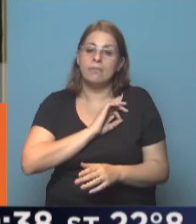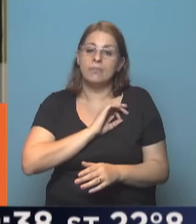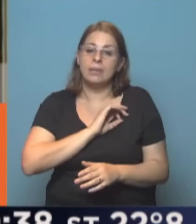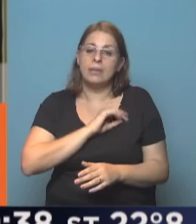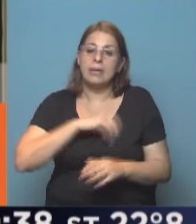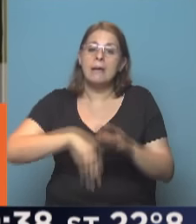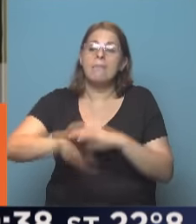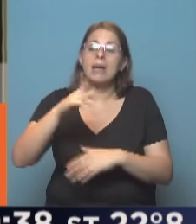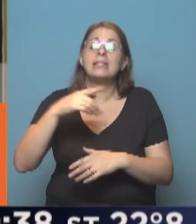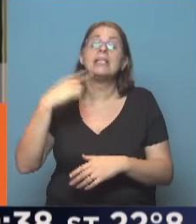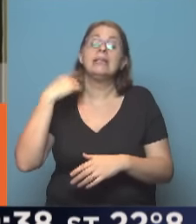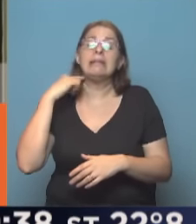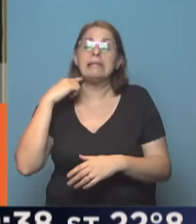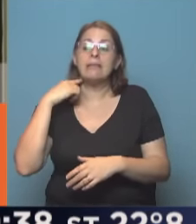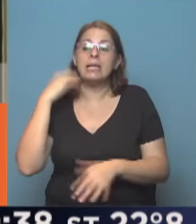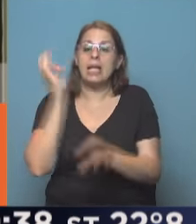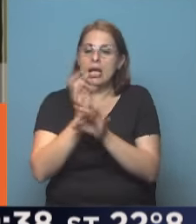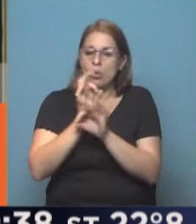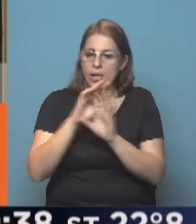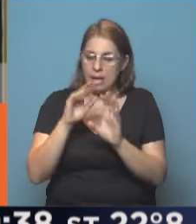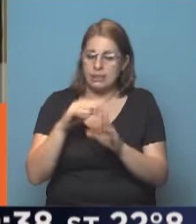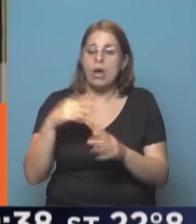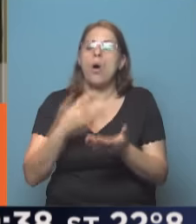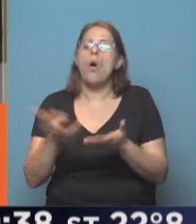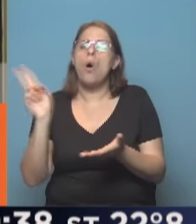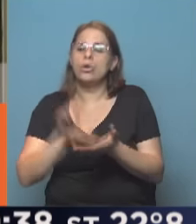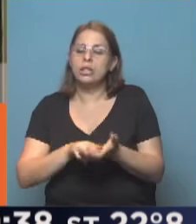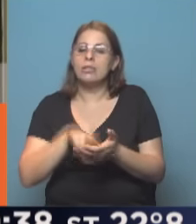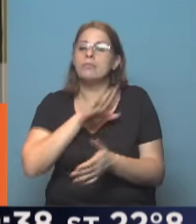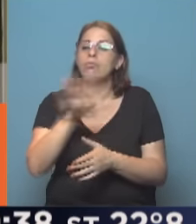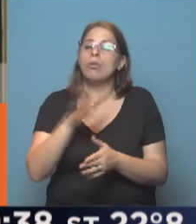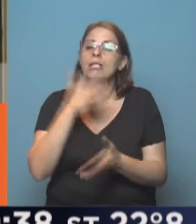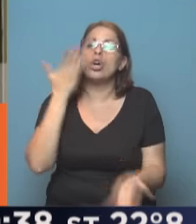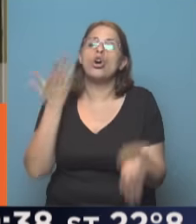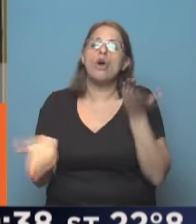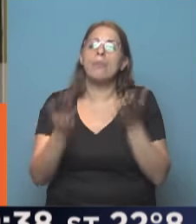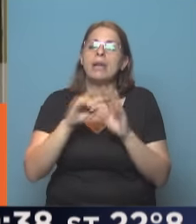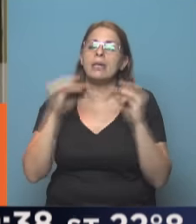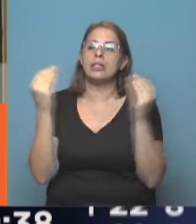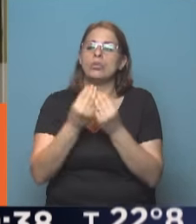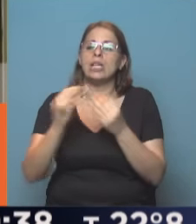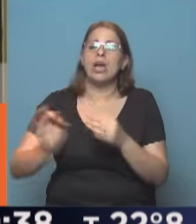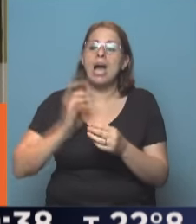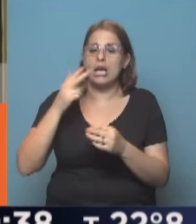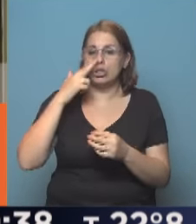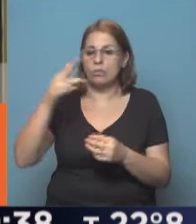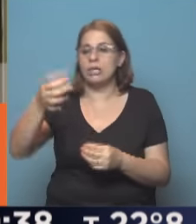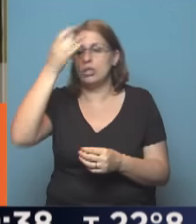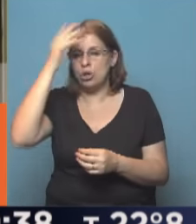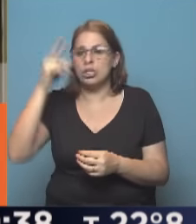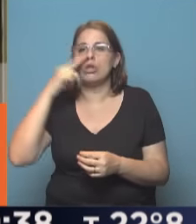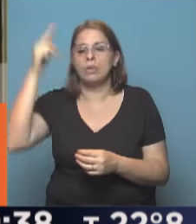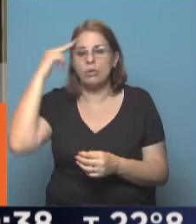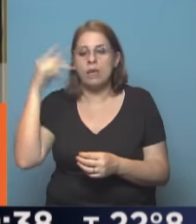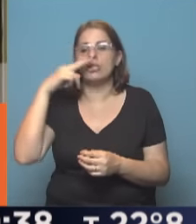superior a las 13.000 escuelas. Vamos a volver a hacer una población comparable a los resultados del 2012, del 2009, del 2006.